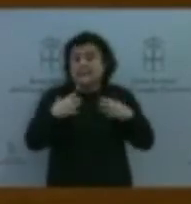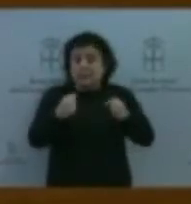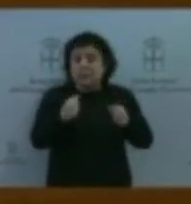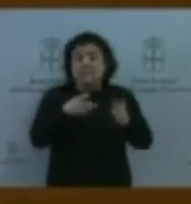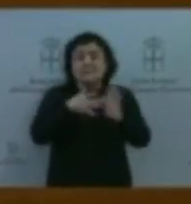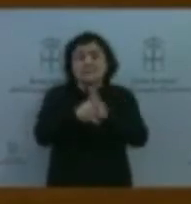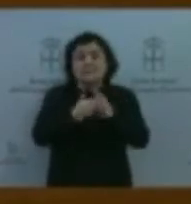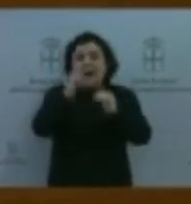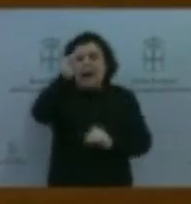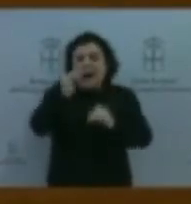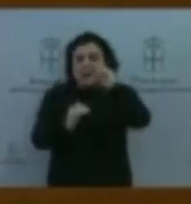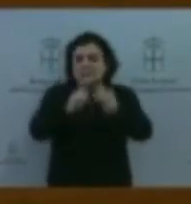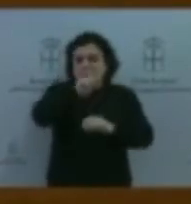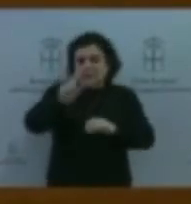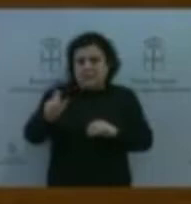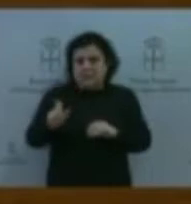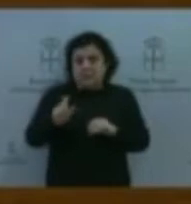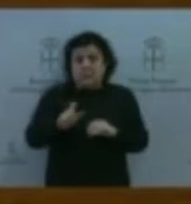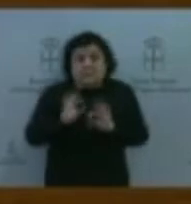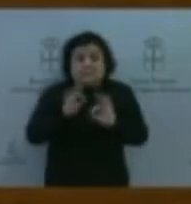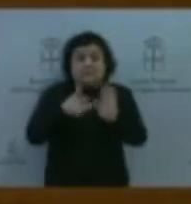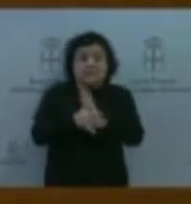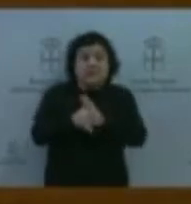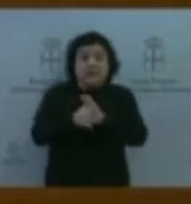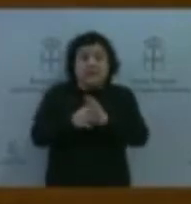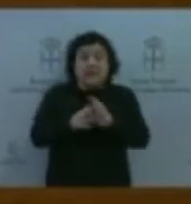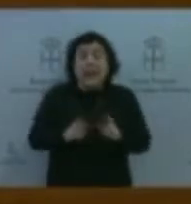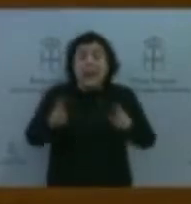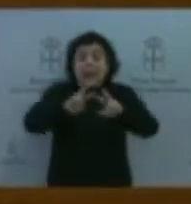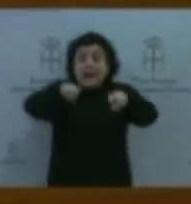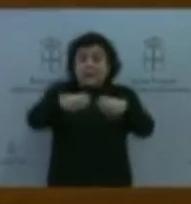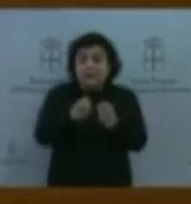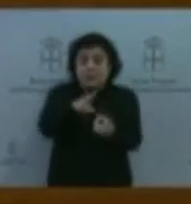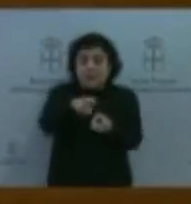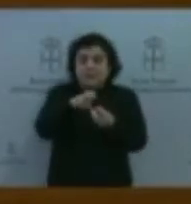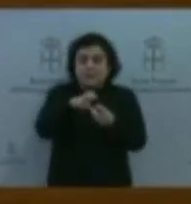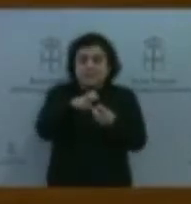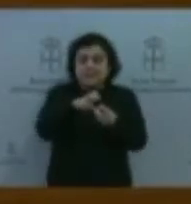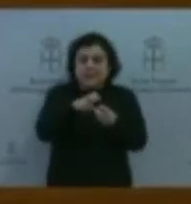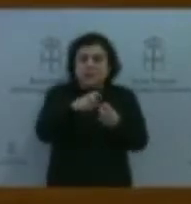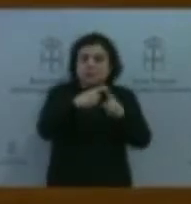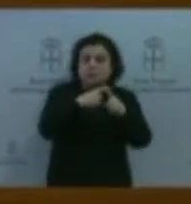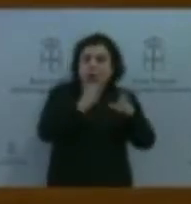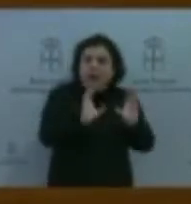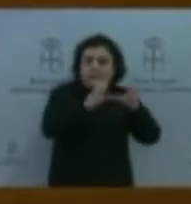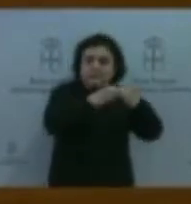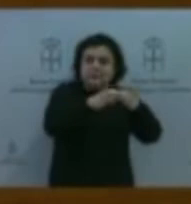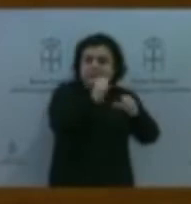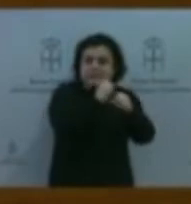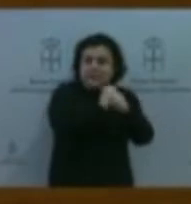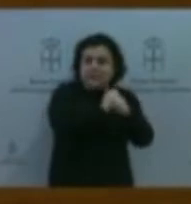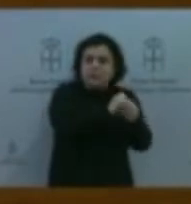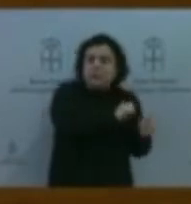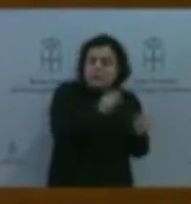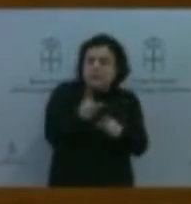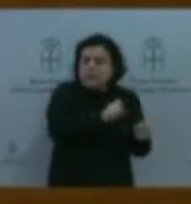fiscal donde las clases trabajadoras trasladan más dinero a las grandes empresas y a los grandes patrimonios. Si no se actúa,